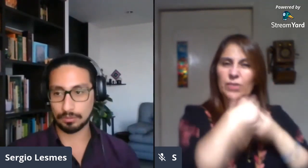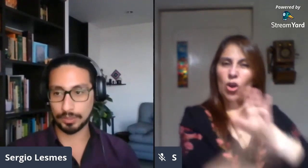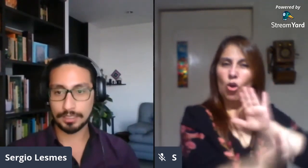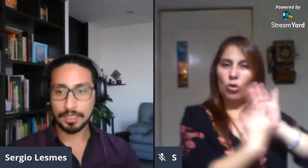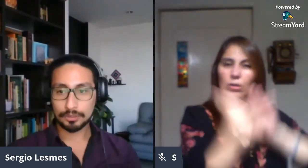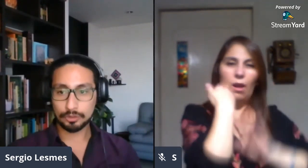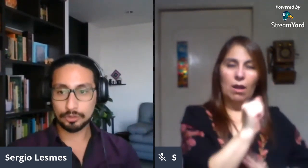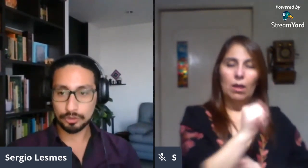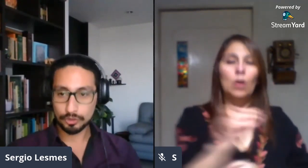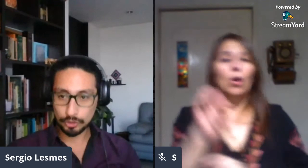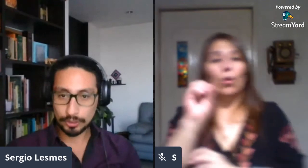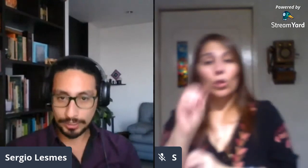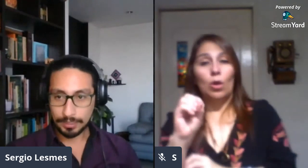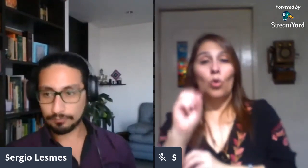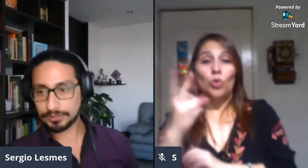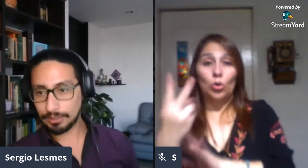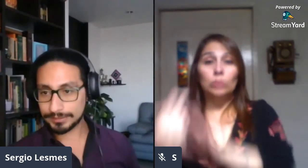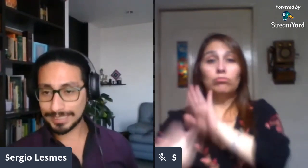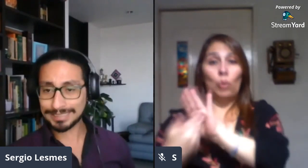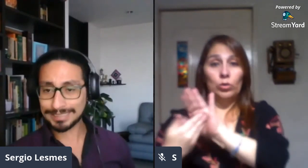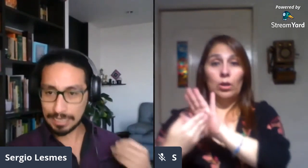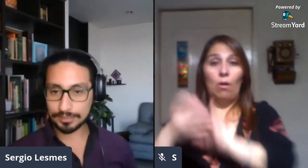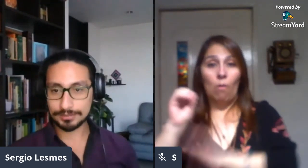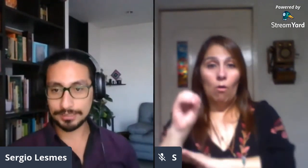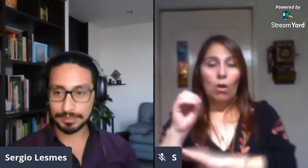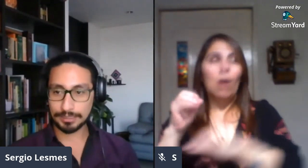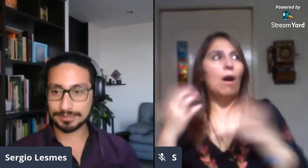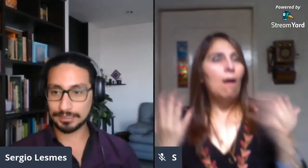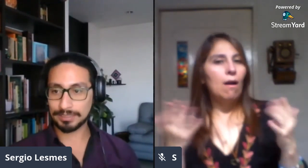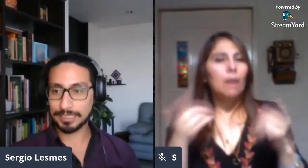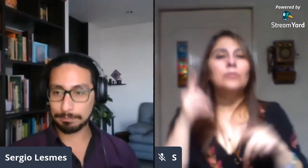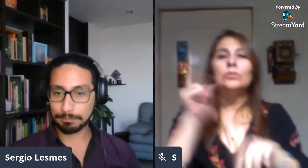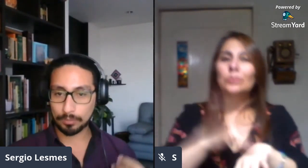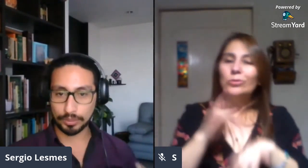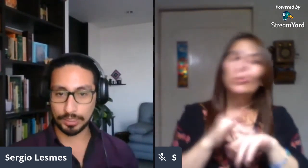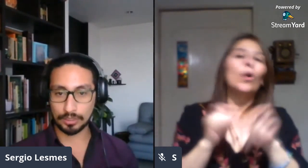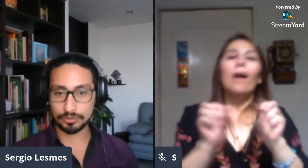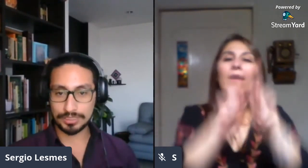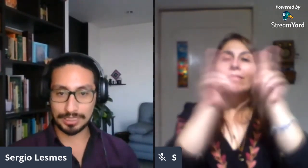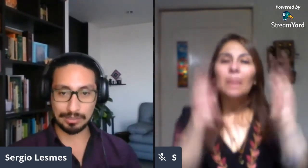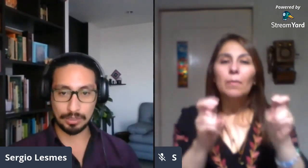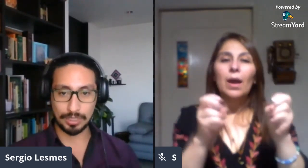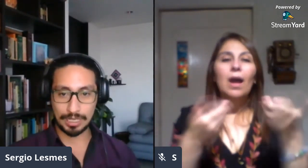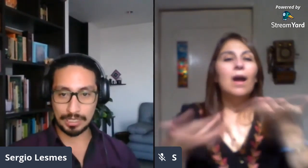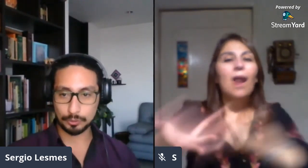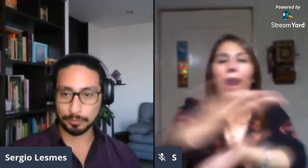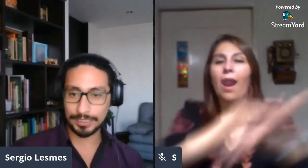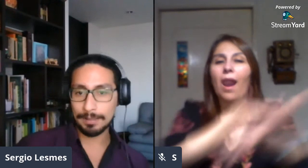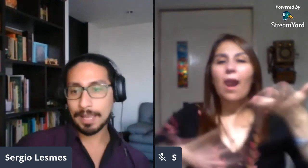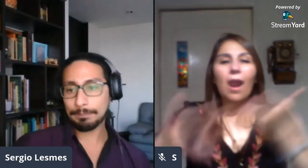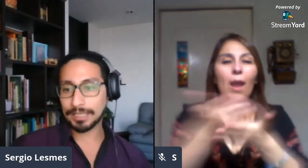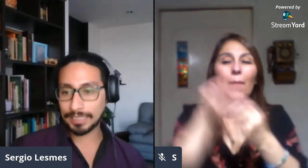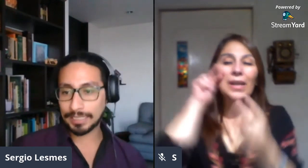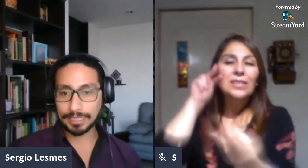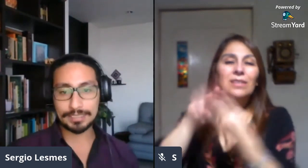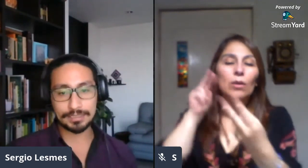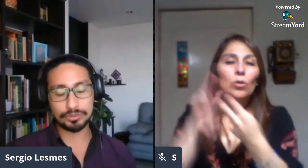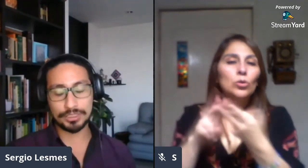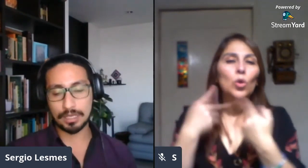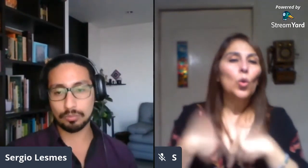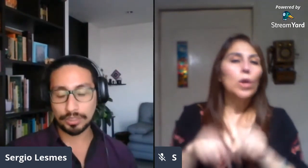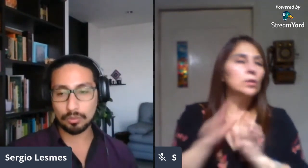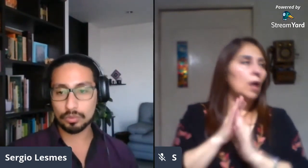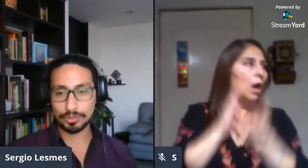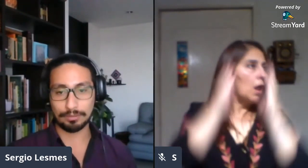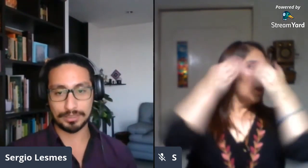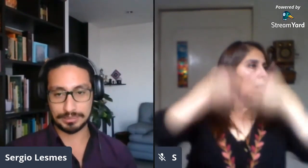que efectivamente hay que hablar de ese tema hay que ponerlo y sacarlo a la luz pública para que deje de ser utilizado como un recurso